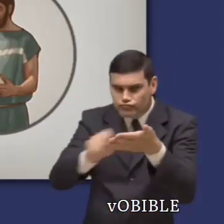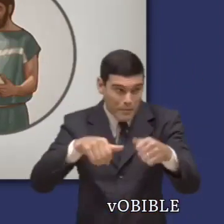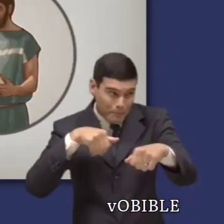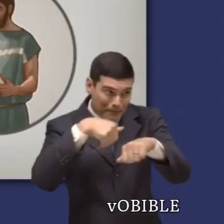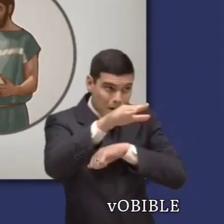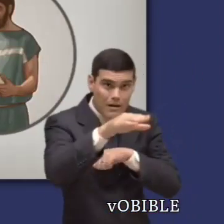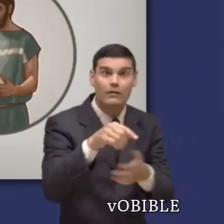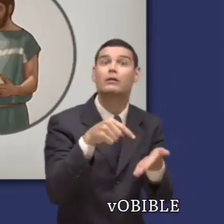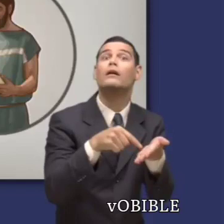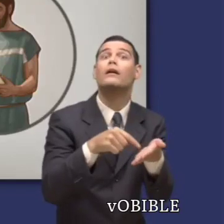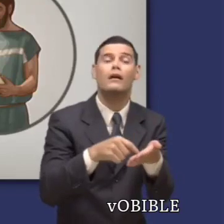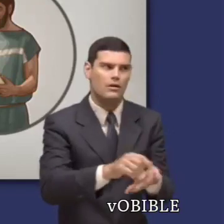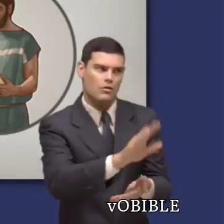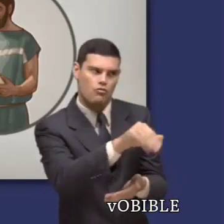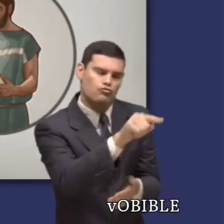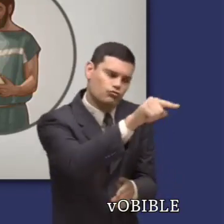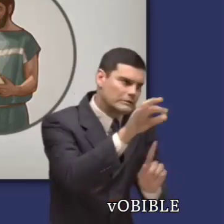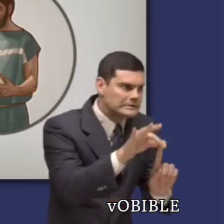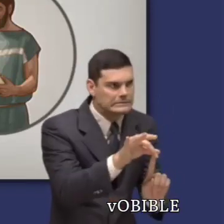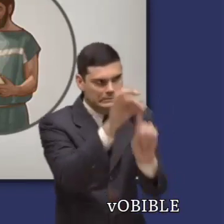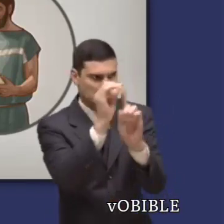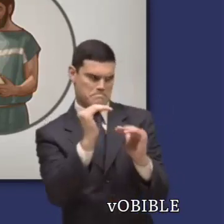tal vez porque era un funcionario importante.